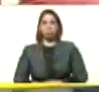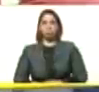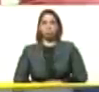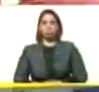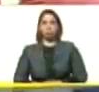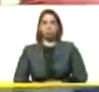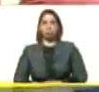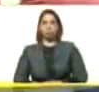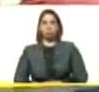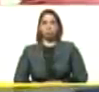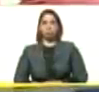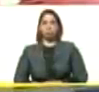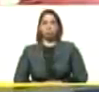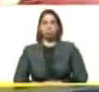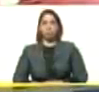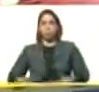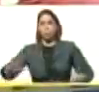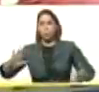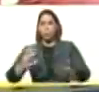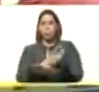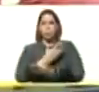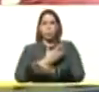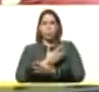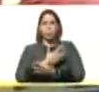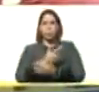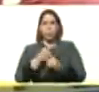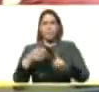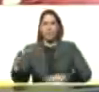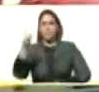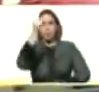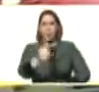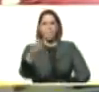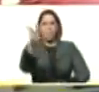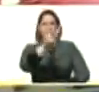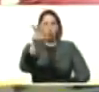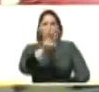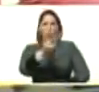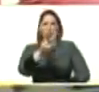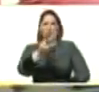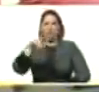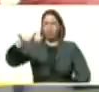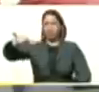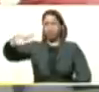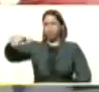una jugada para imponerle a Venezuela un títere.